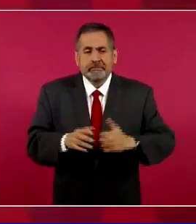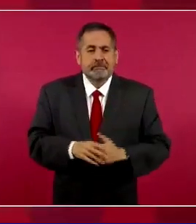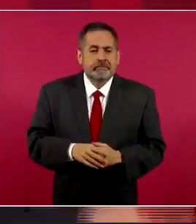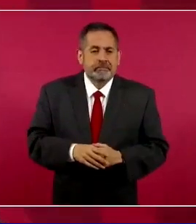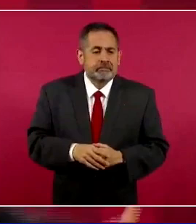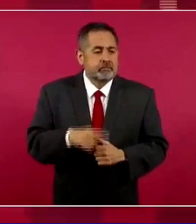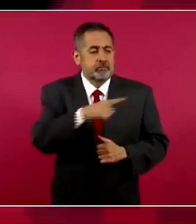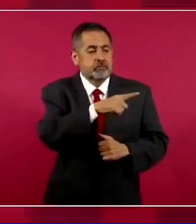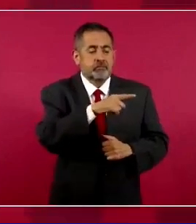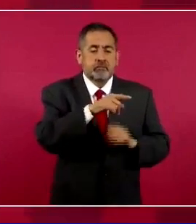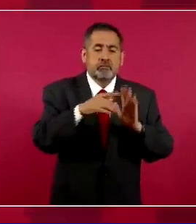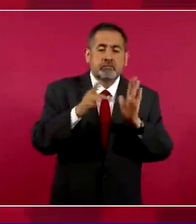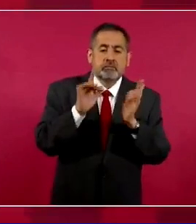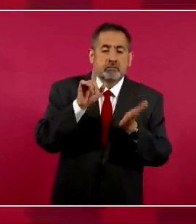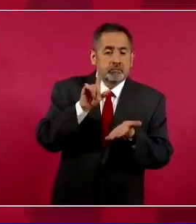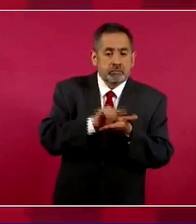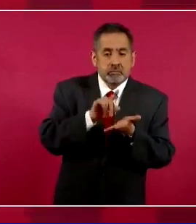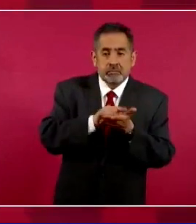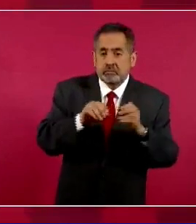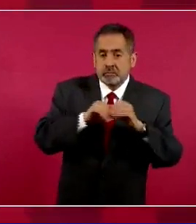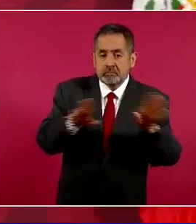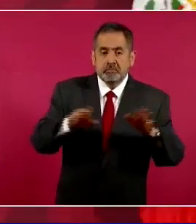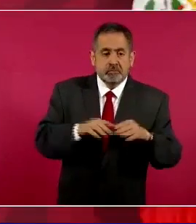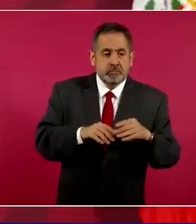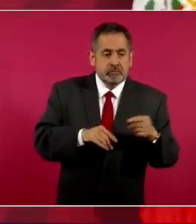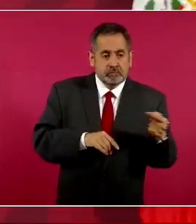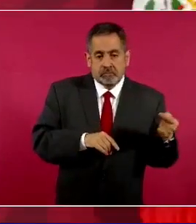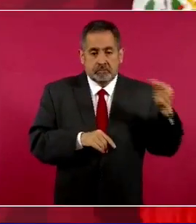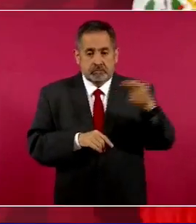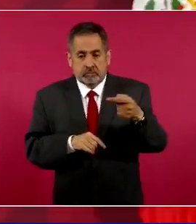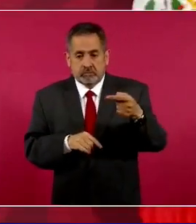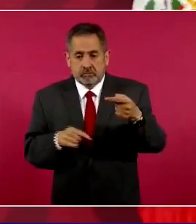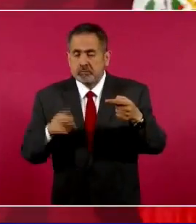aparece un mensaje y viene la respuesta.